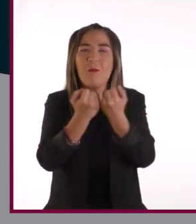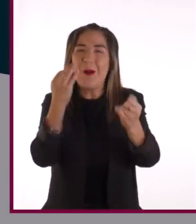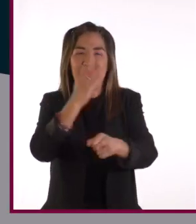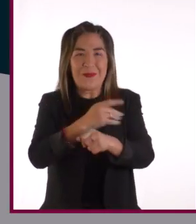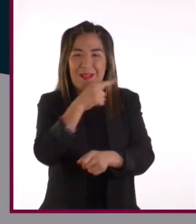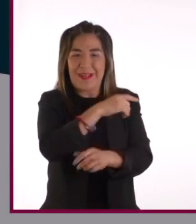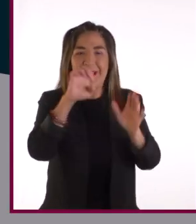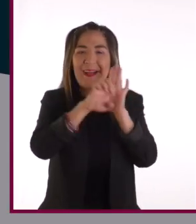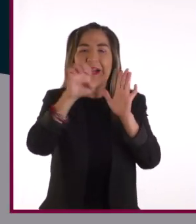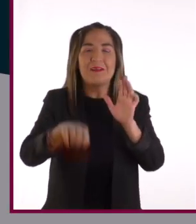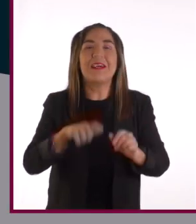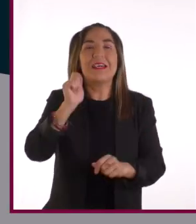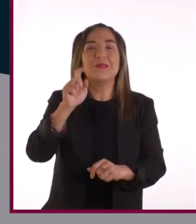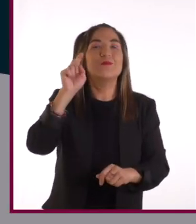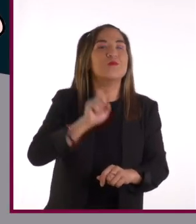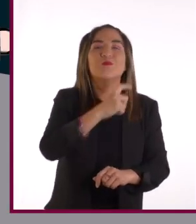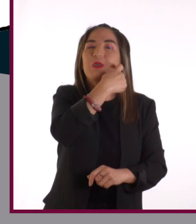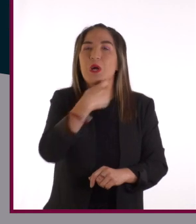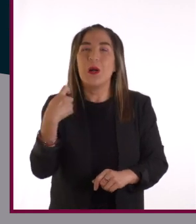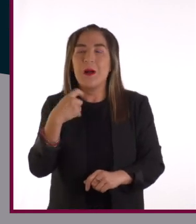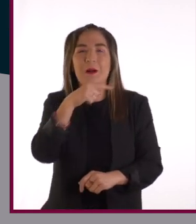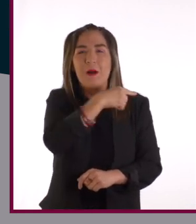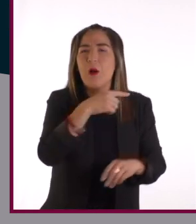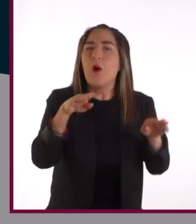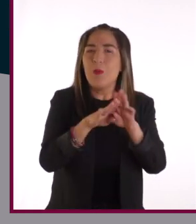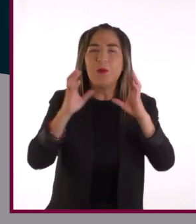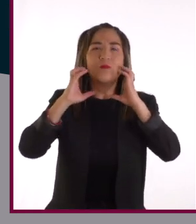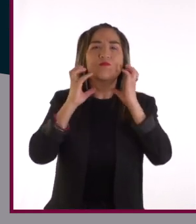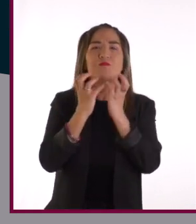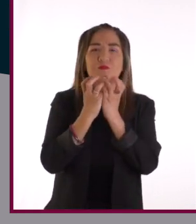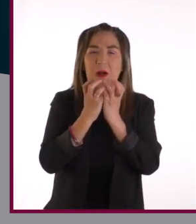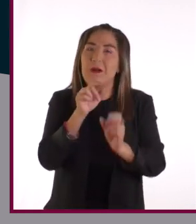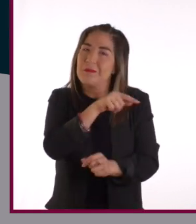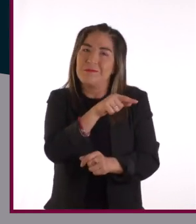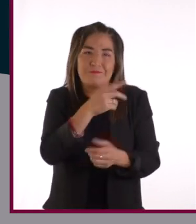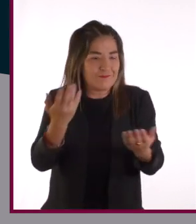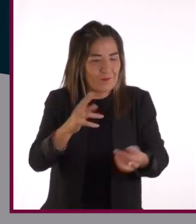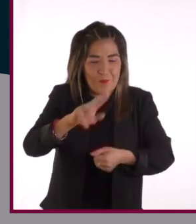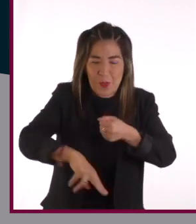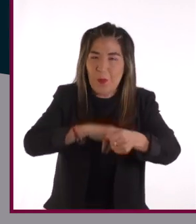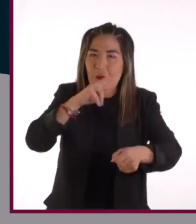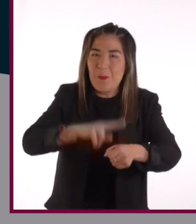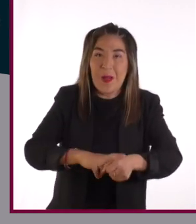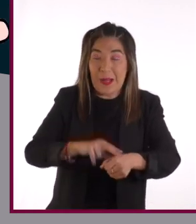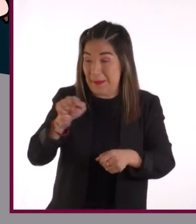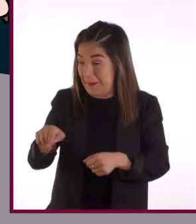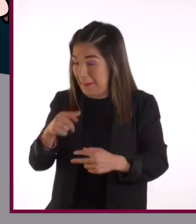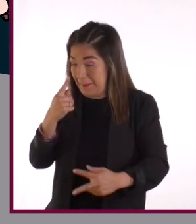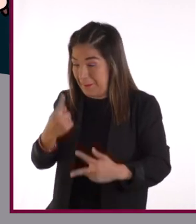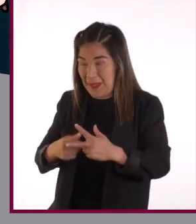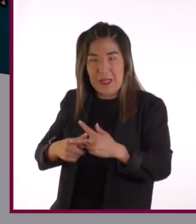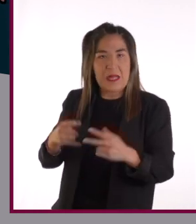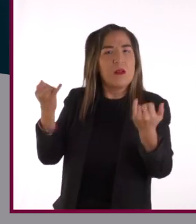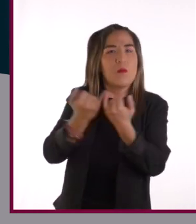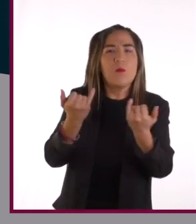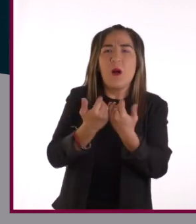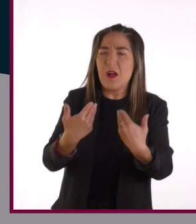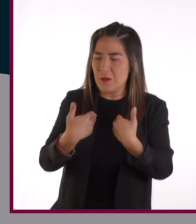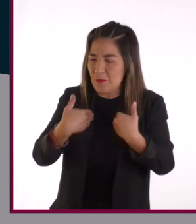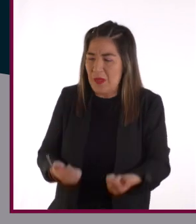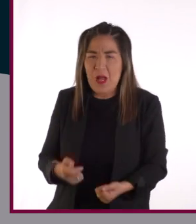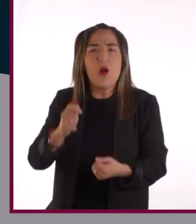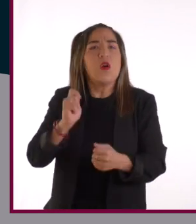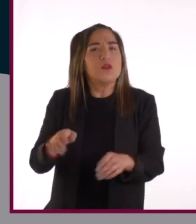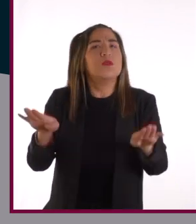que, tal como vimos con la paradoja del barbero, los fenómenos existen por sí solos y las matemáticas nos ayudan